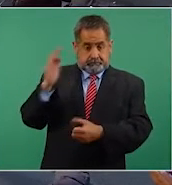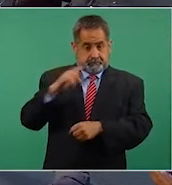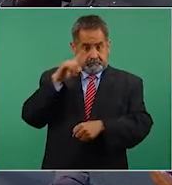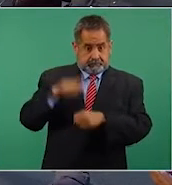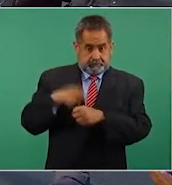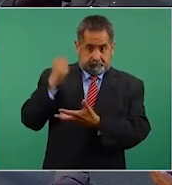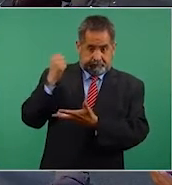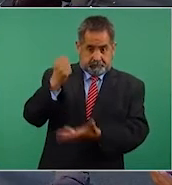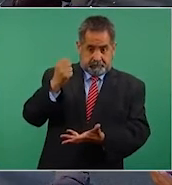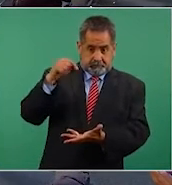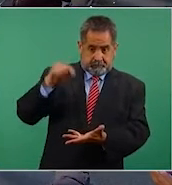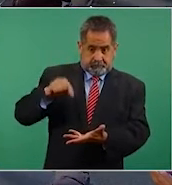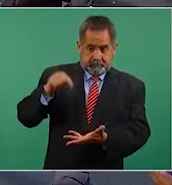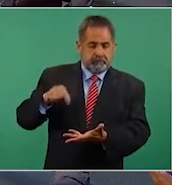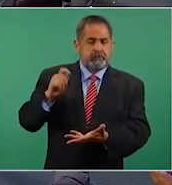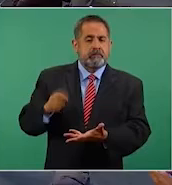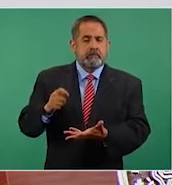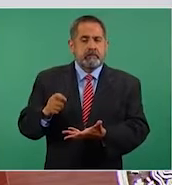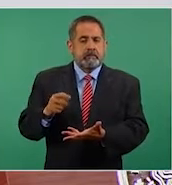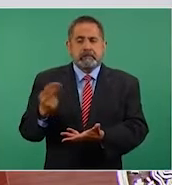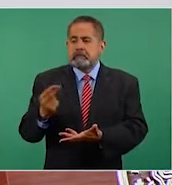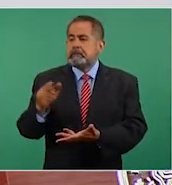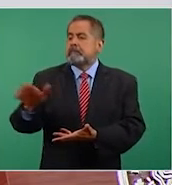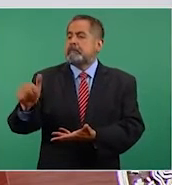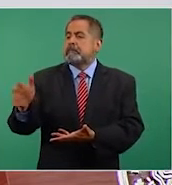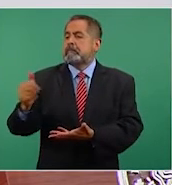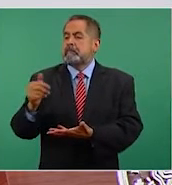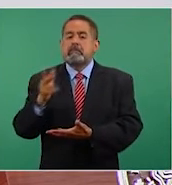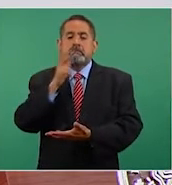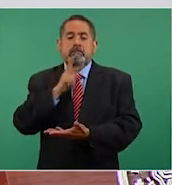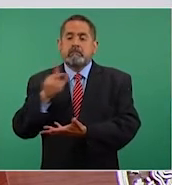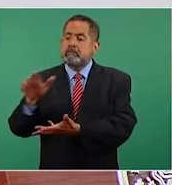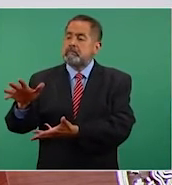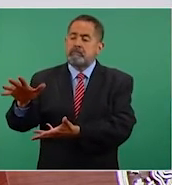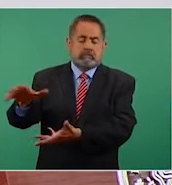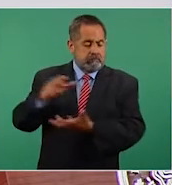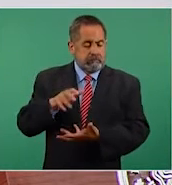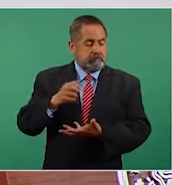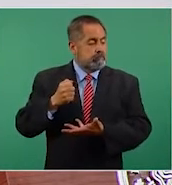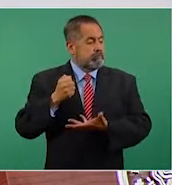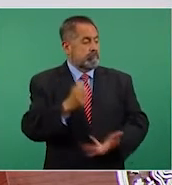el presupuesto público, dependía de los ingresos